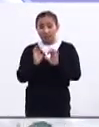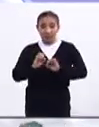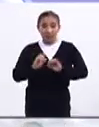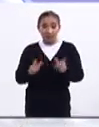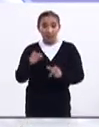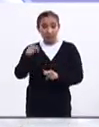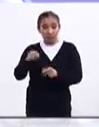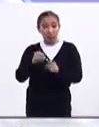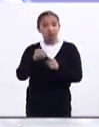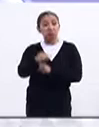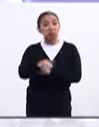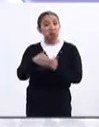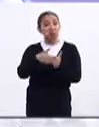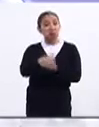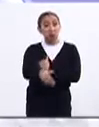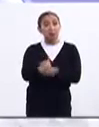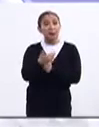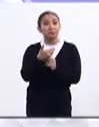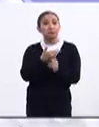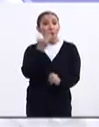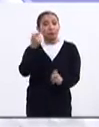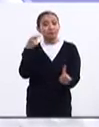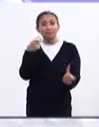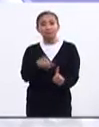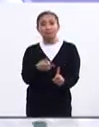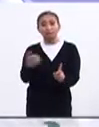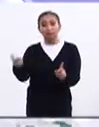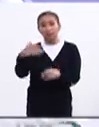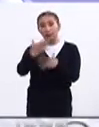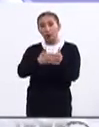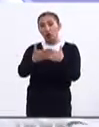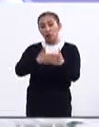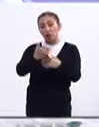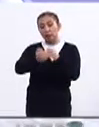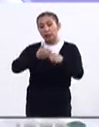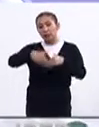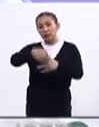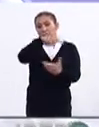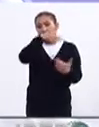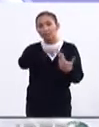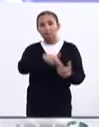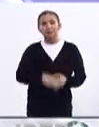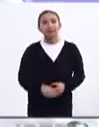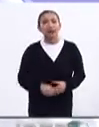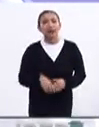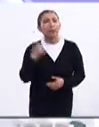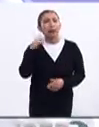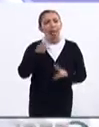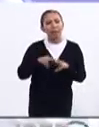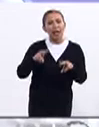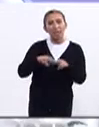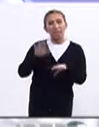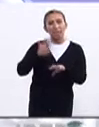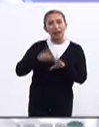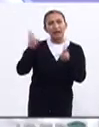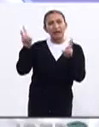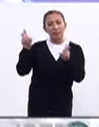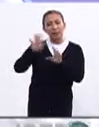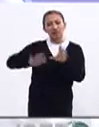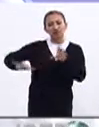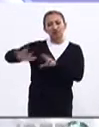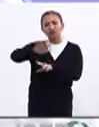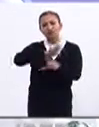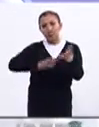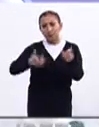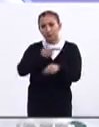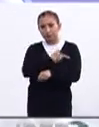supuesto tendrán una influencia muy directa en los próximos años en la región. Y para analizar este tema y este